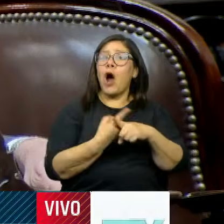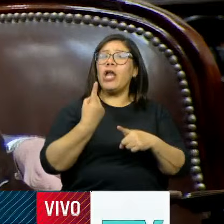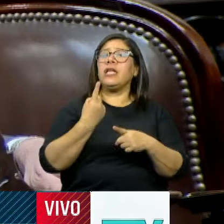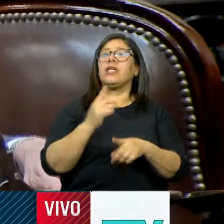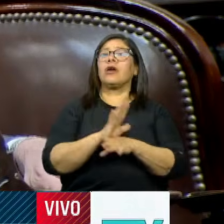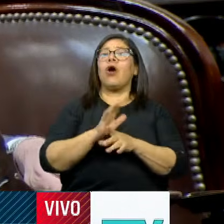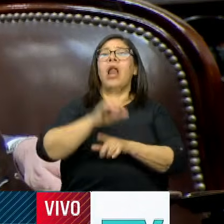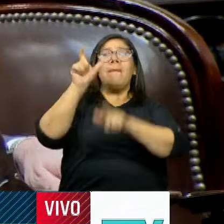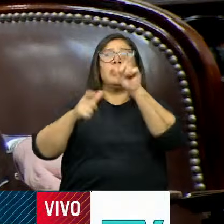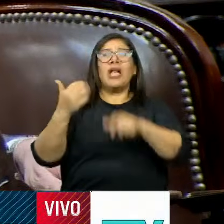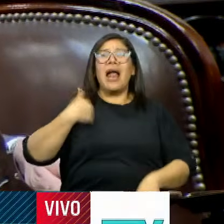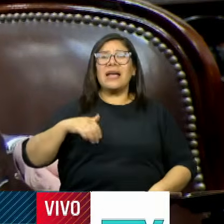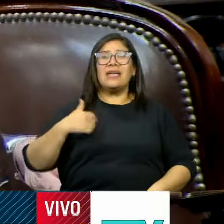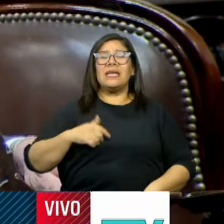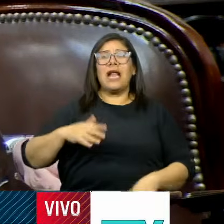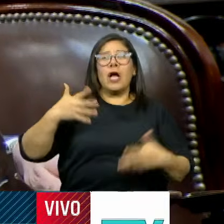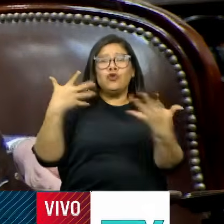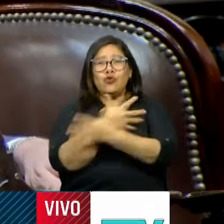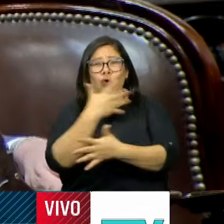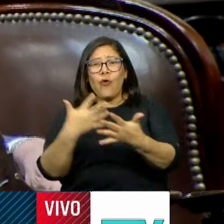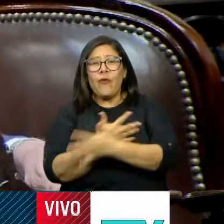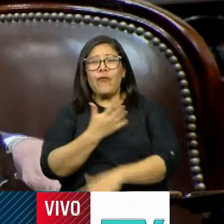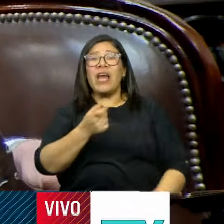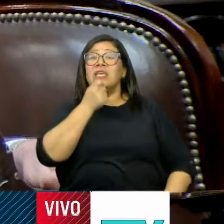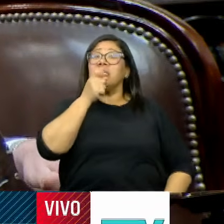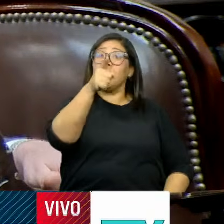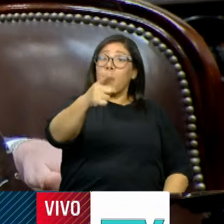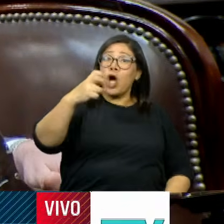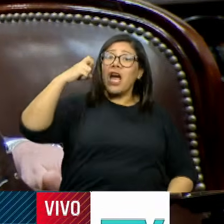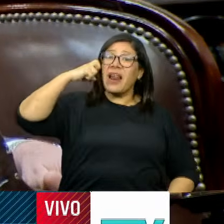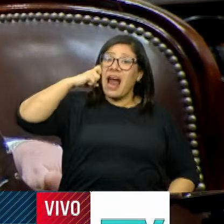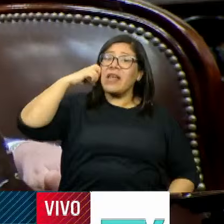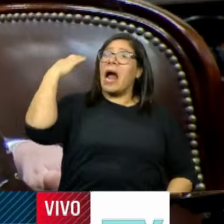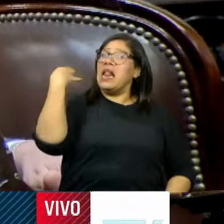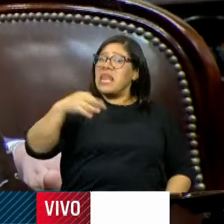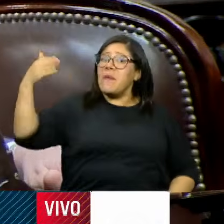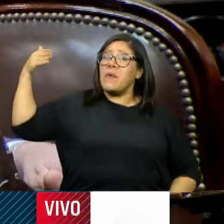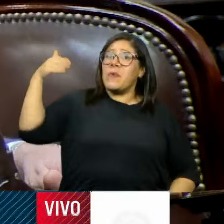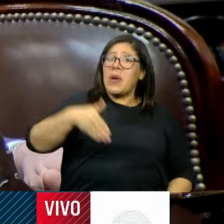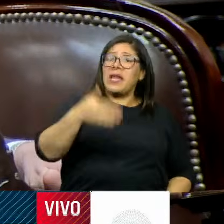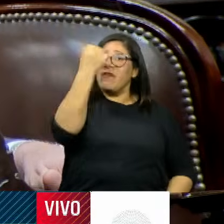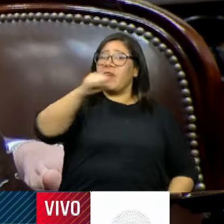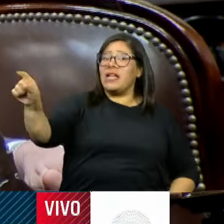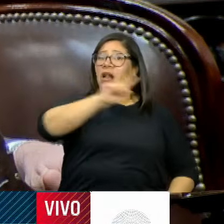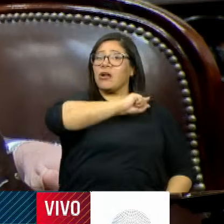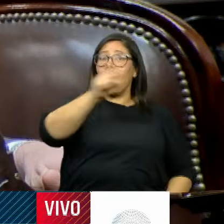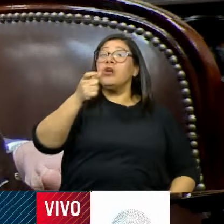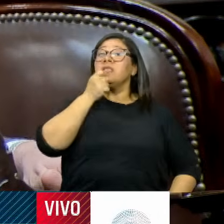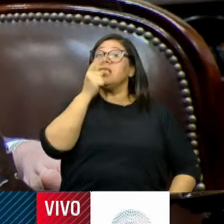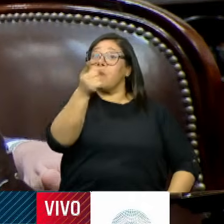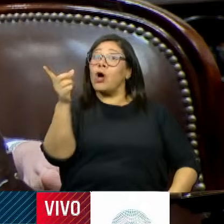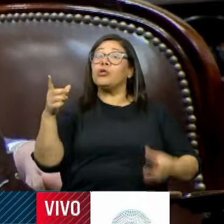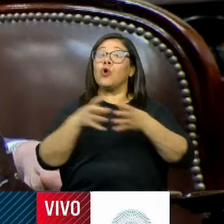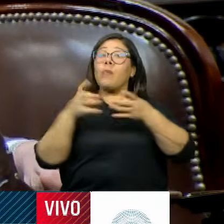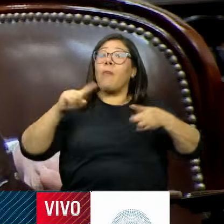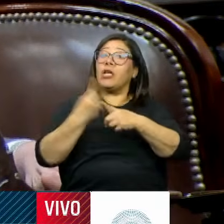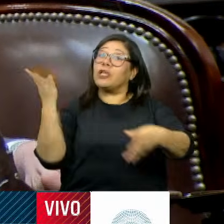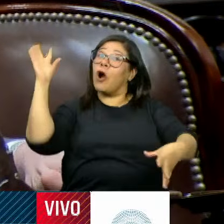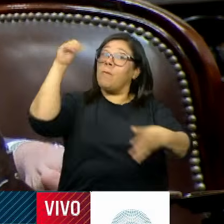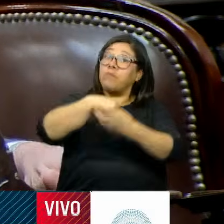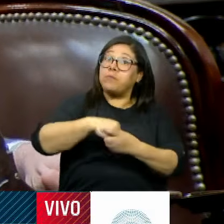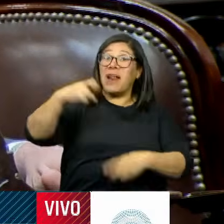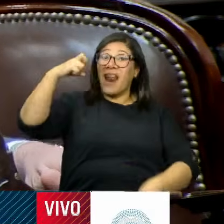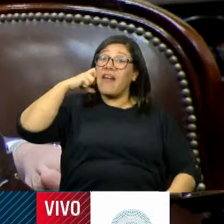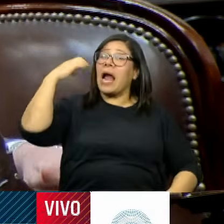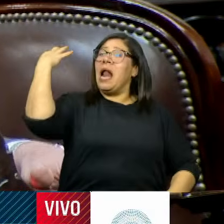rodillas. Si vos te haces llamar radical, tenés que estar acá. Si te haces llamar de la Unión Cívica Radical, con lo que eso